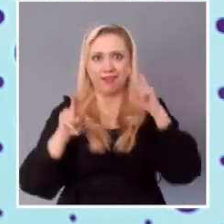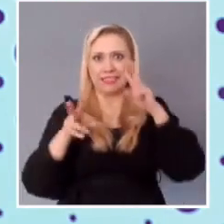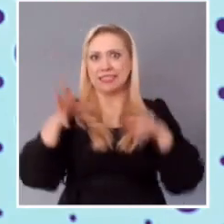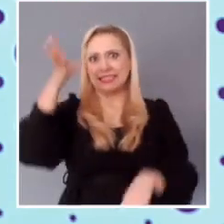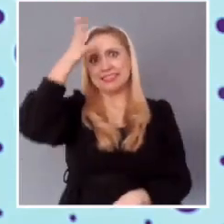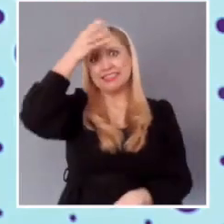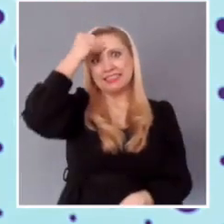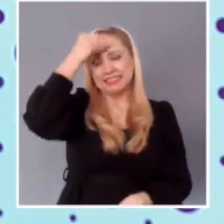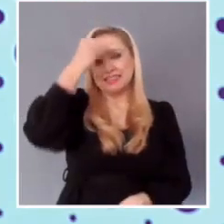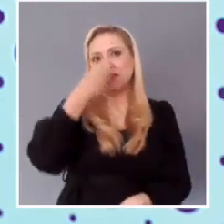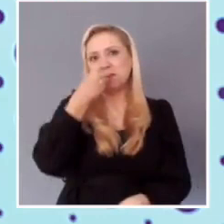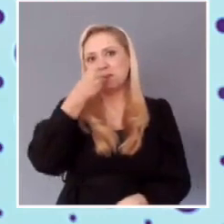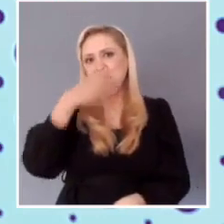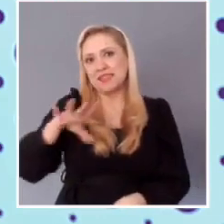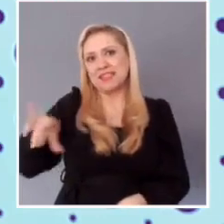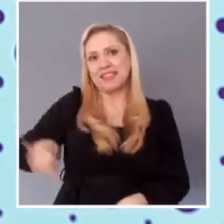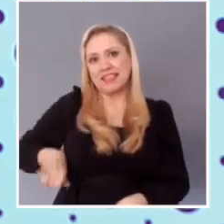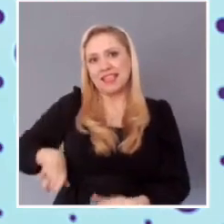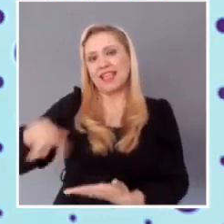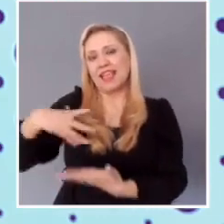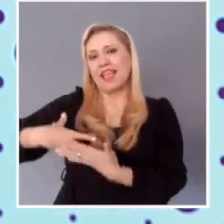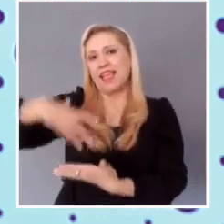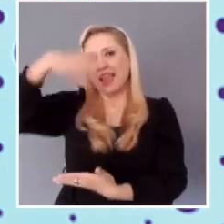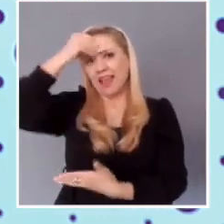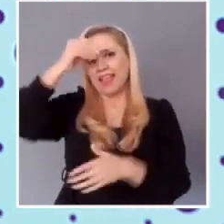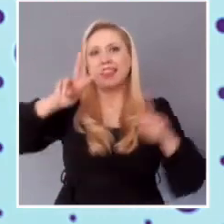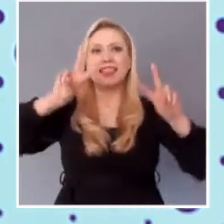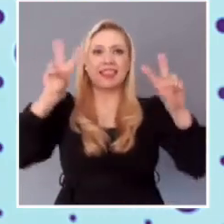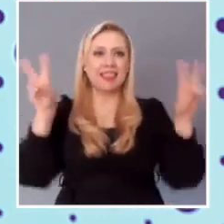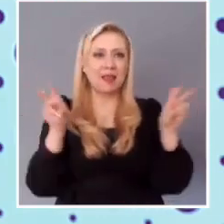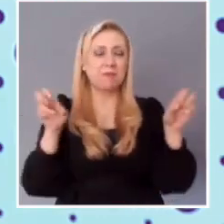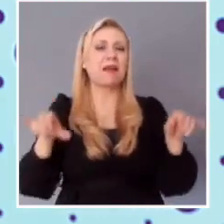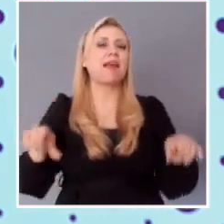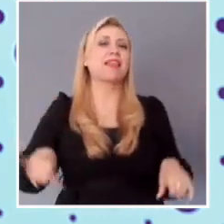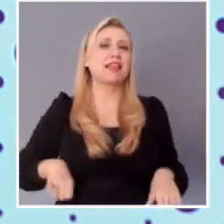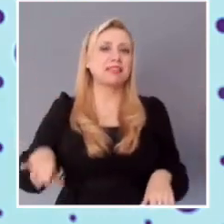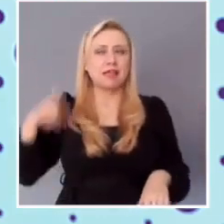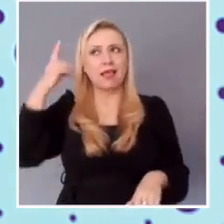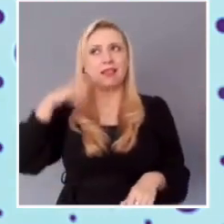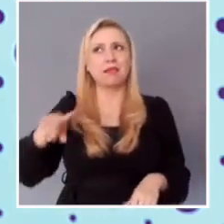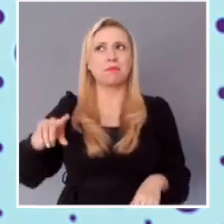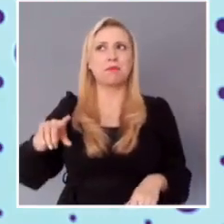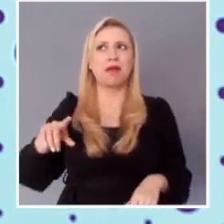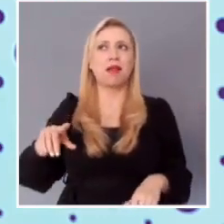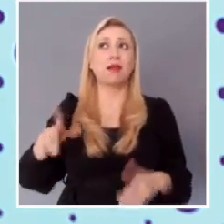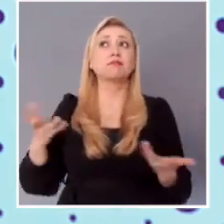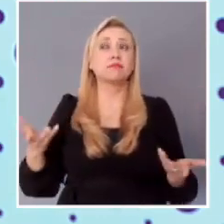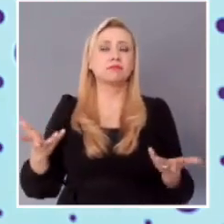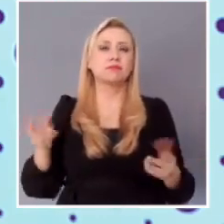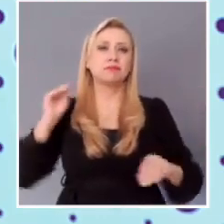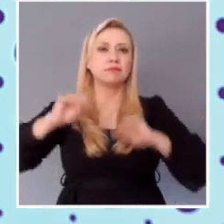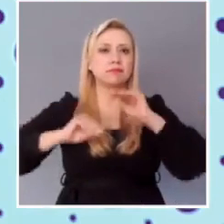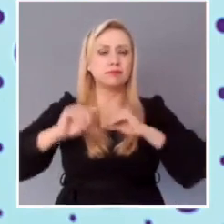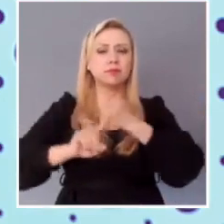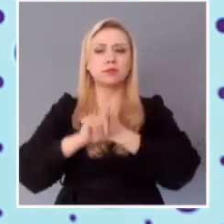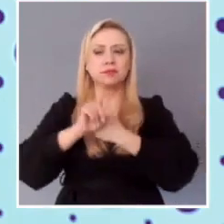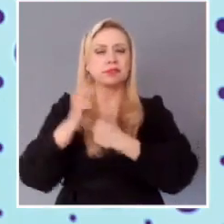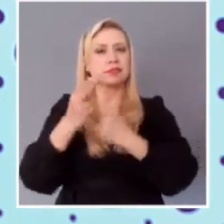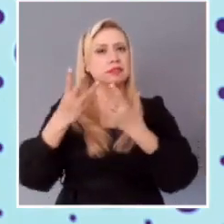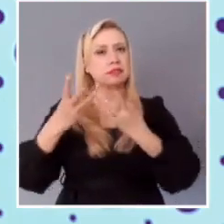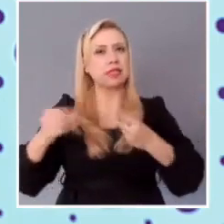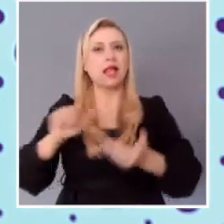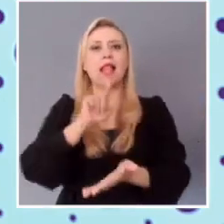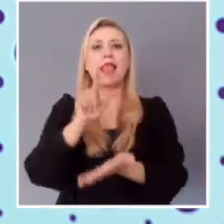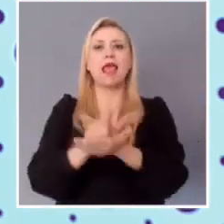esas buenos aprendizajes, las temáticas que están en el futuro, los retos que tenemos para implementar la Ley General de Salud, y